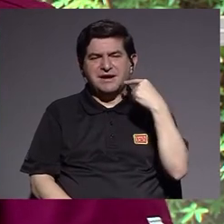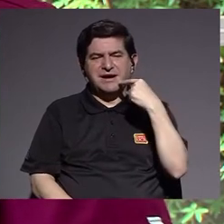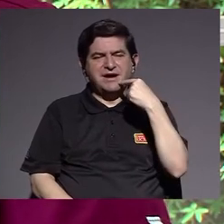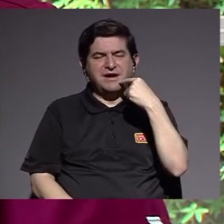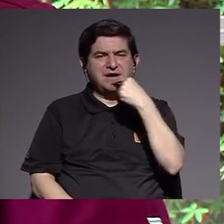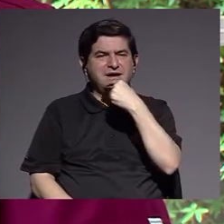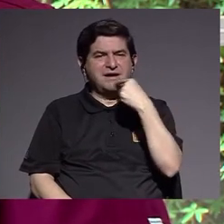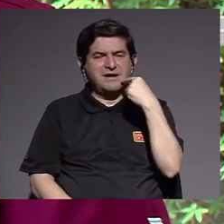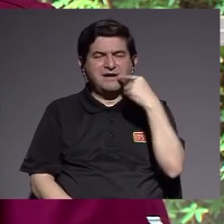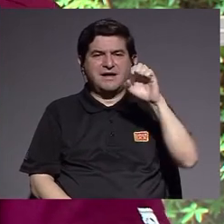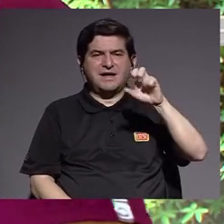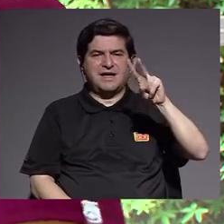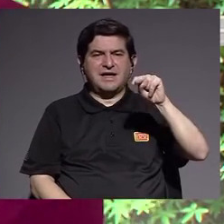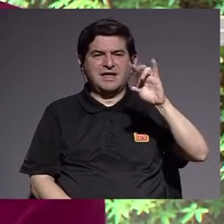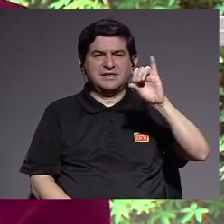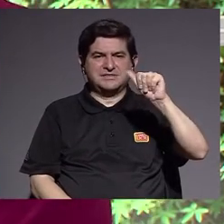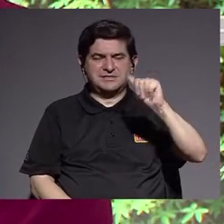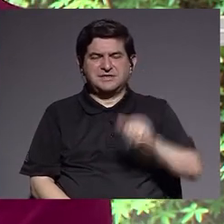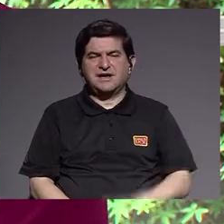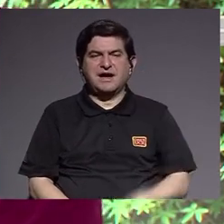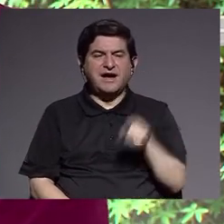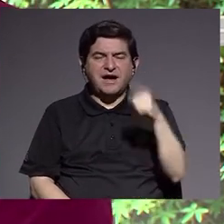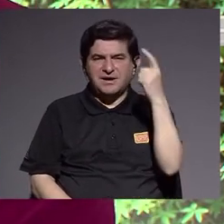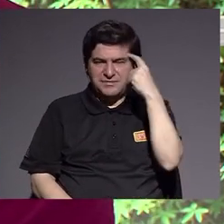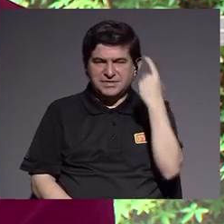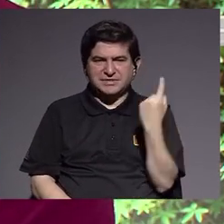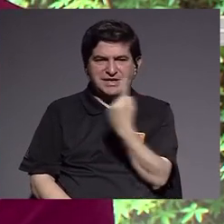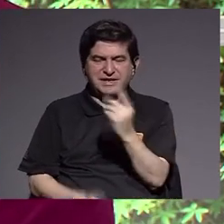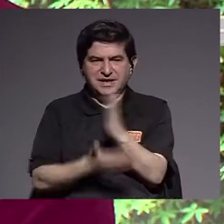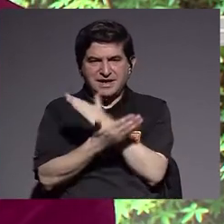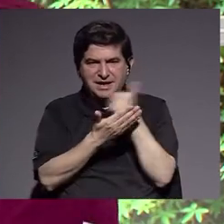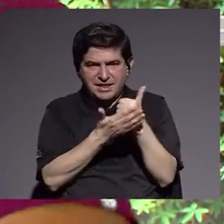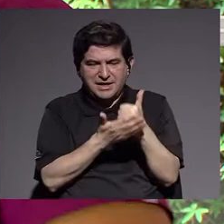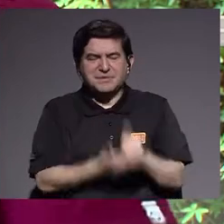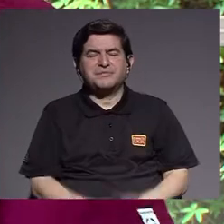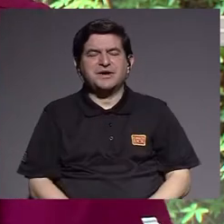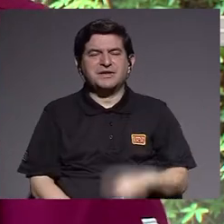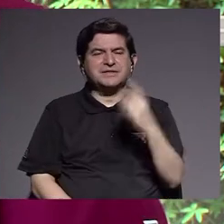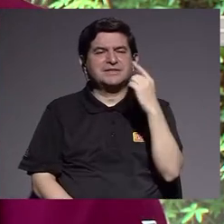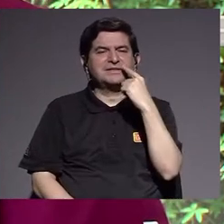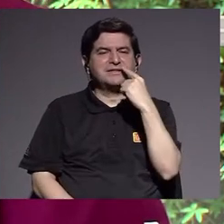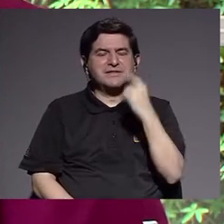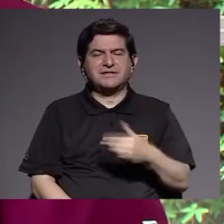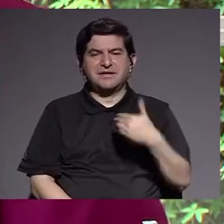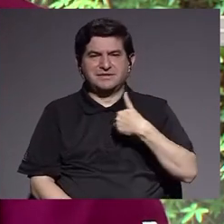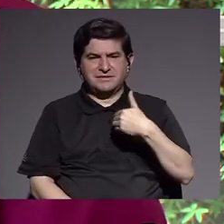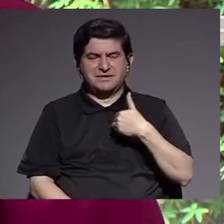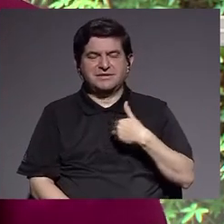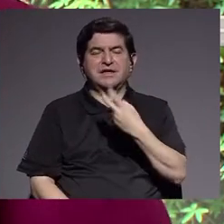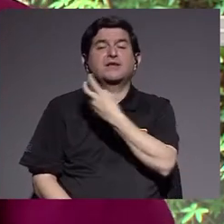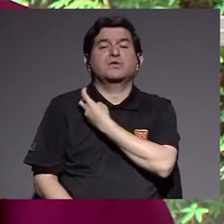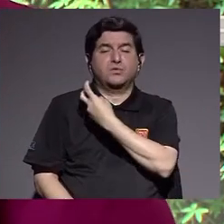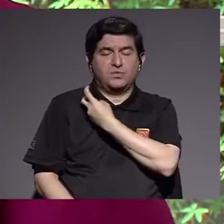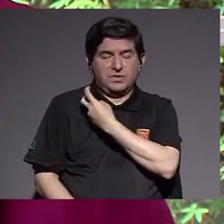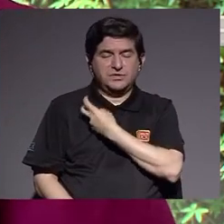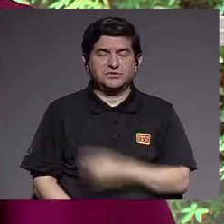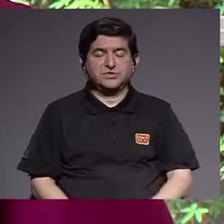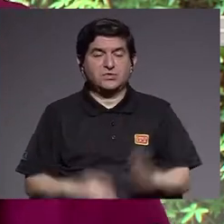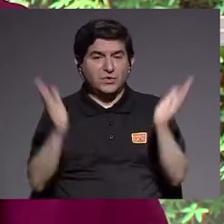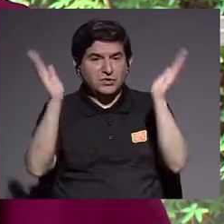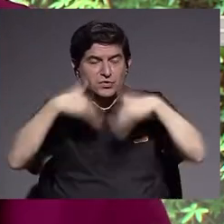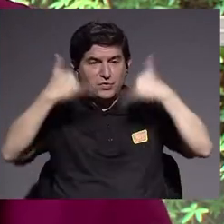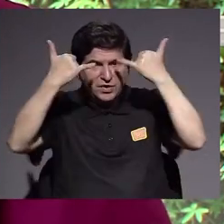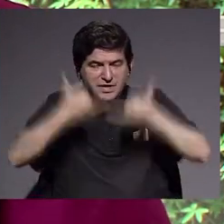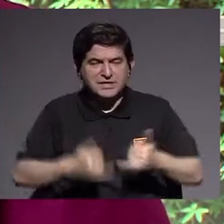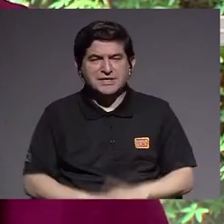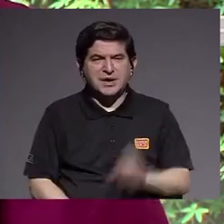una enfermedad crónica que imaginémonos que el cuerpo la pieza dental está rodeada como la casa en el hueso cuando